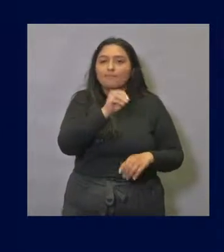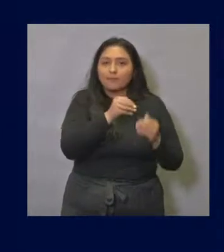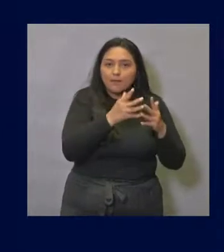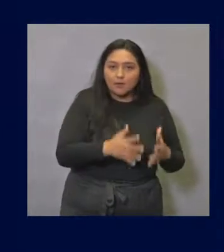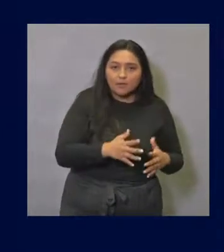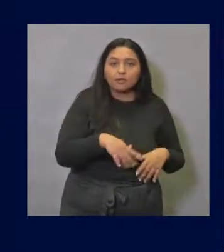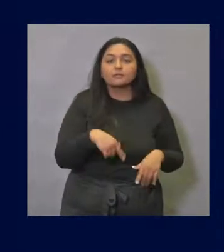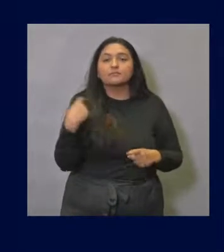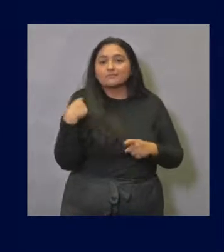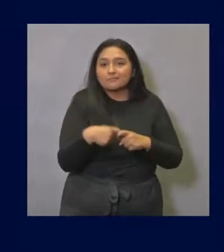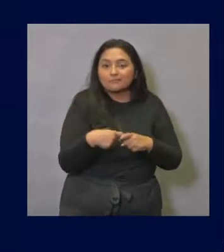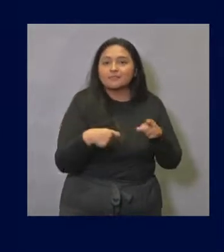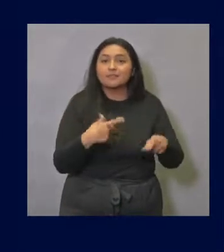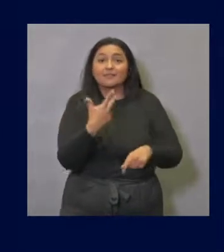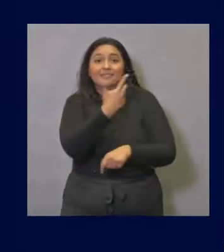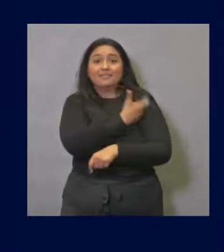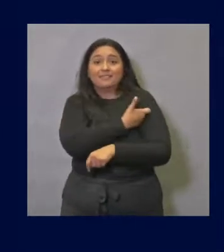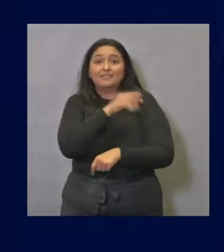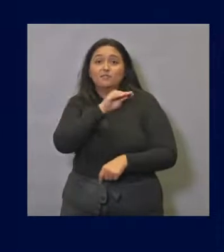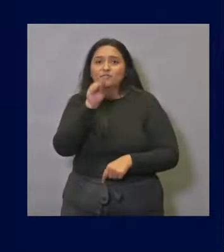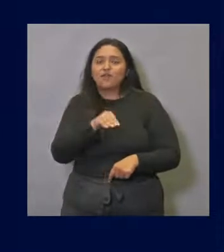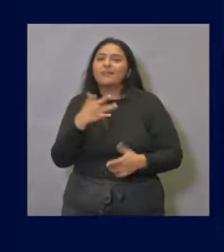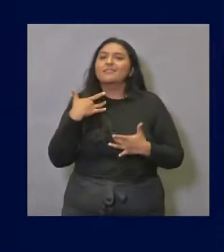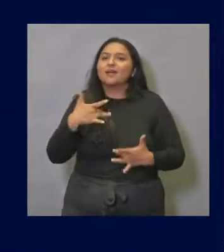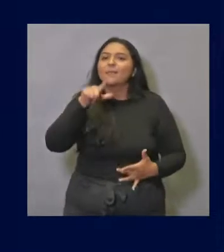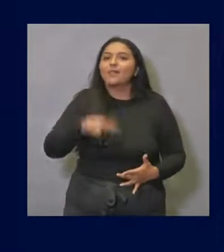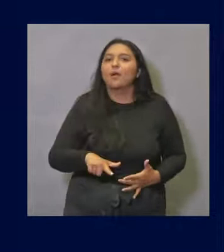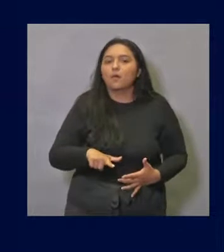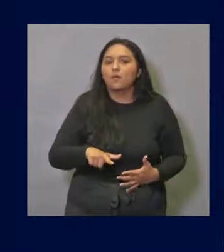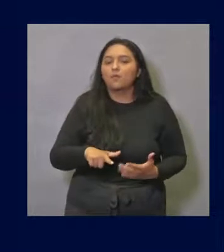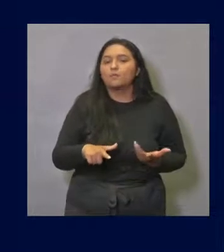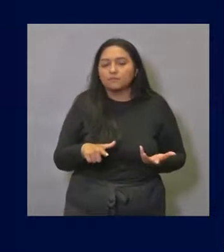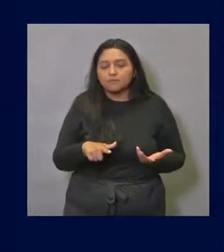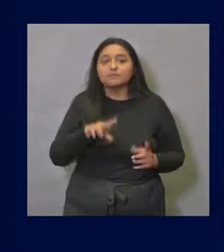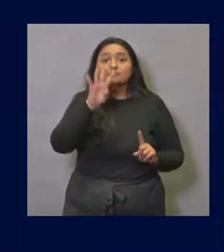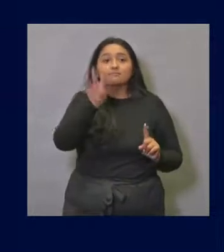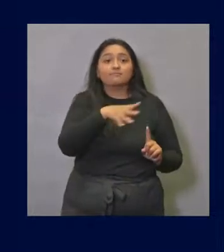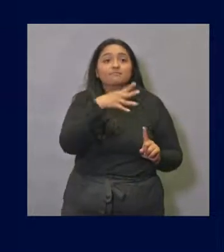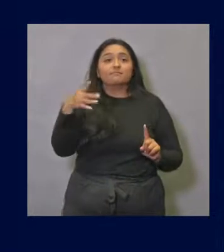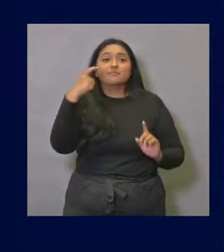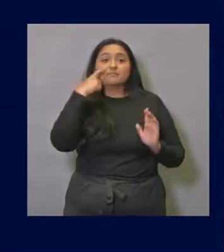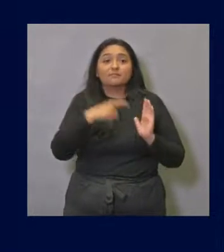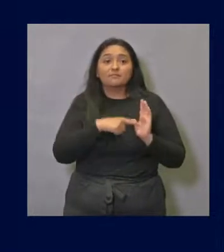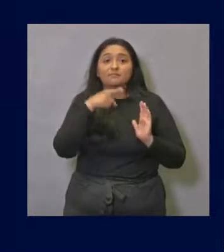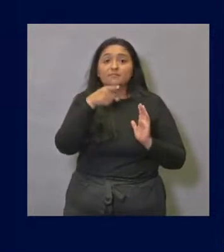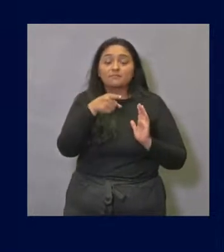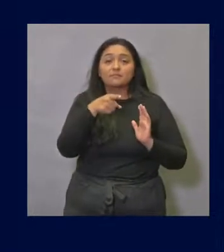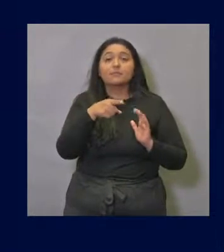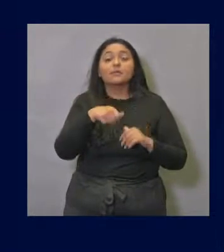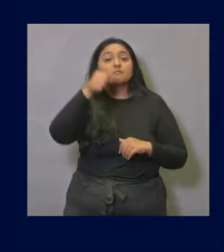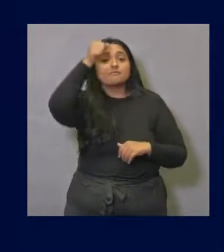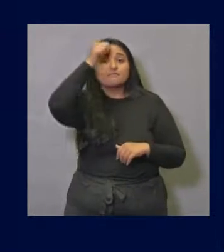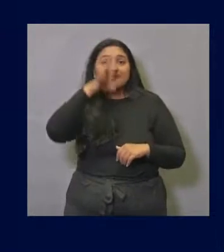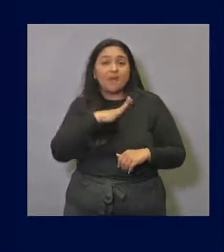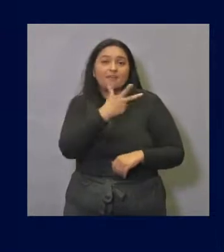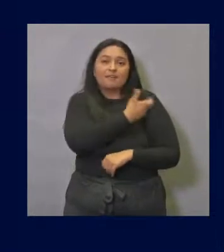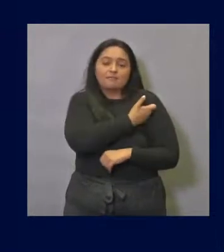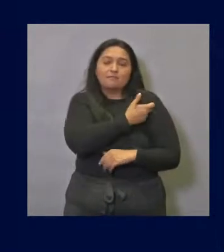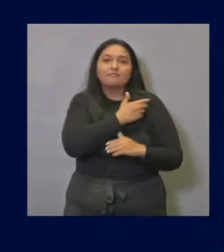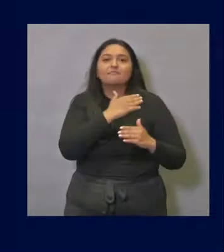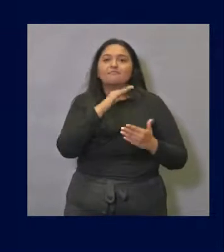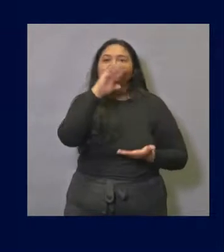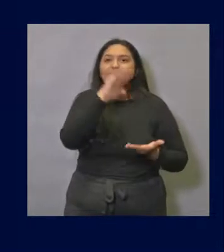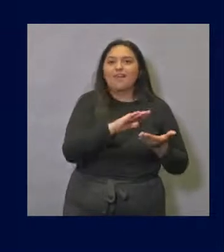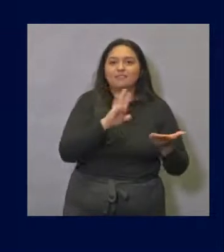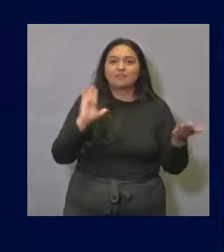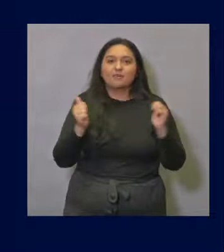de vacunación mucho más baja. En esta tabla vemos que se están vacunando menos hombres que mujeres, con solo